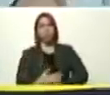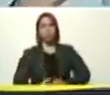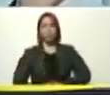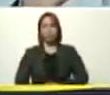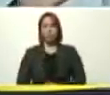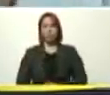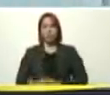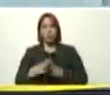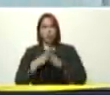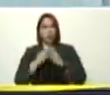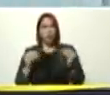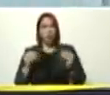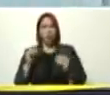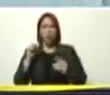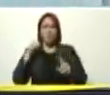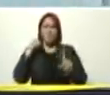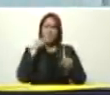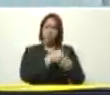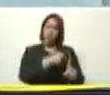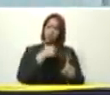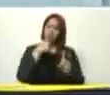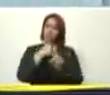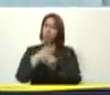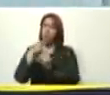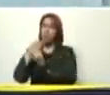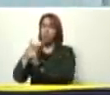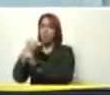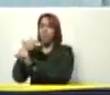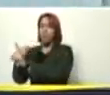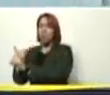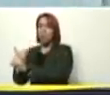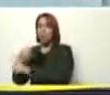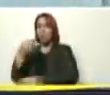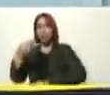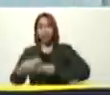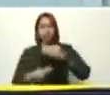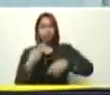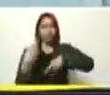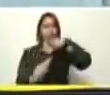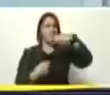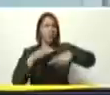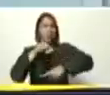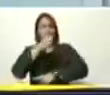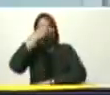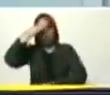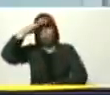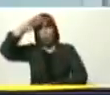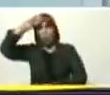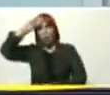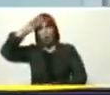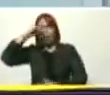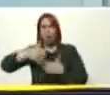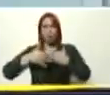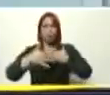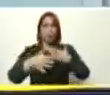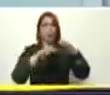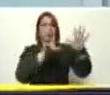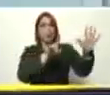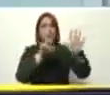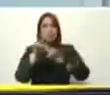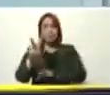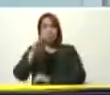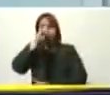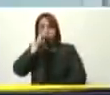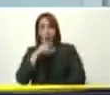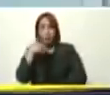toda la dosis de agresión que le aplicó a la Revolución Cubana durante 62 años, nos las